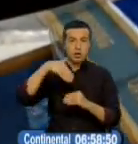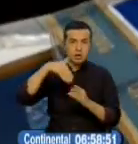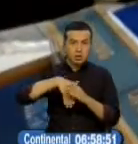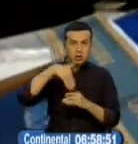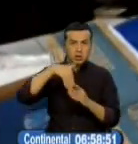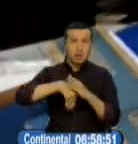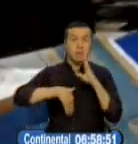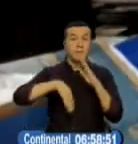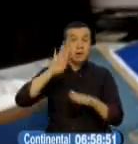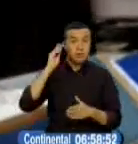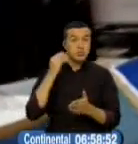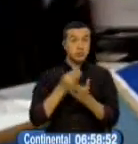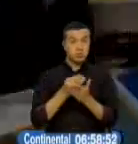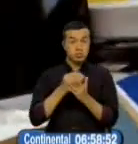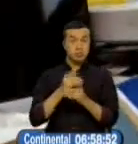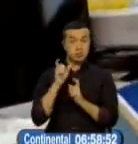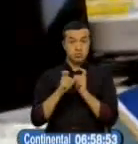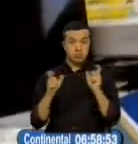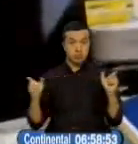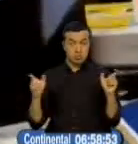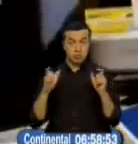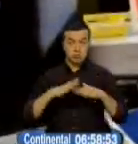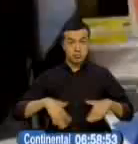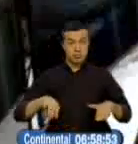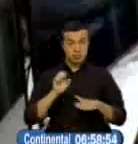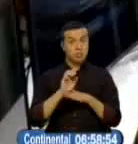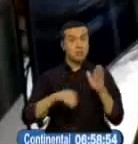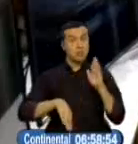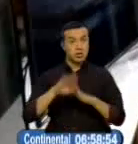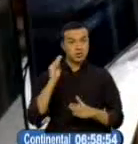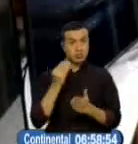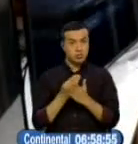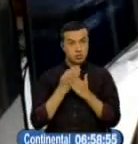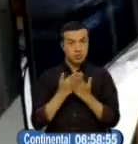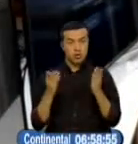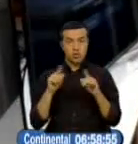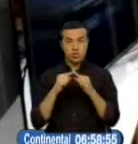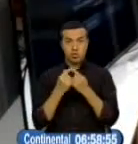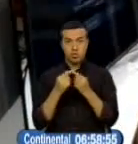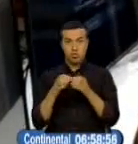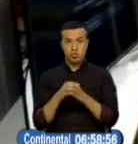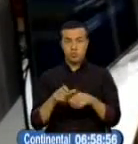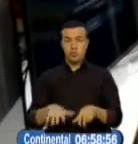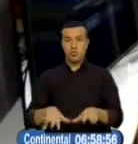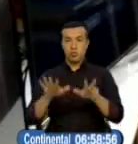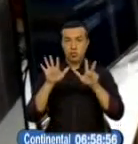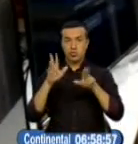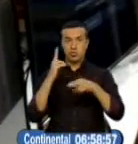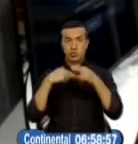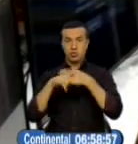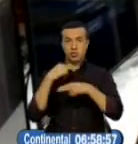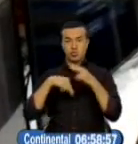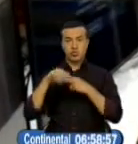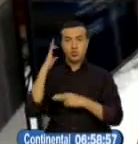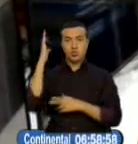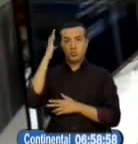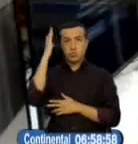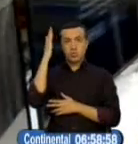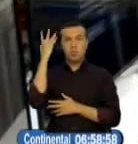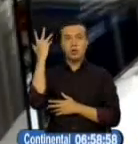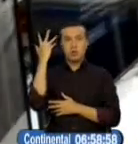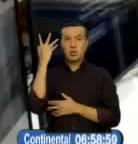los más demandados por los usuarios del interior del país. Es por eso que un grupo de 8 comerciantes de Tulcán se unieron